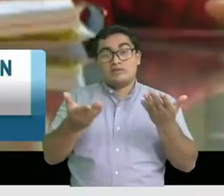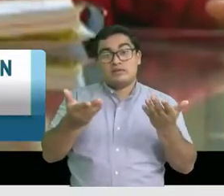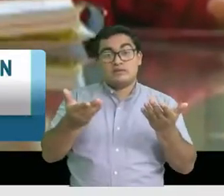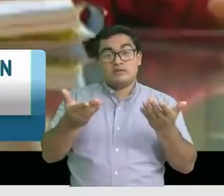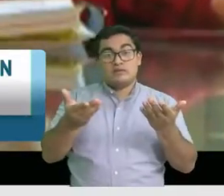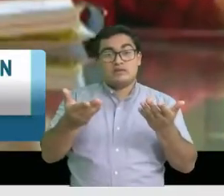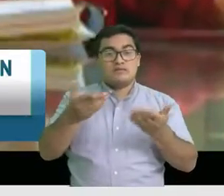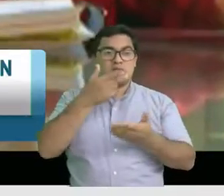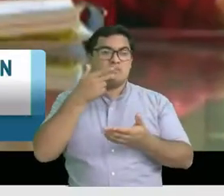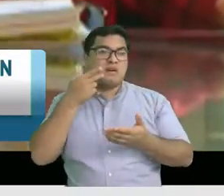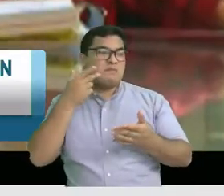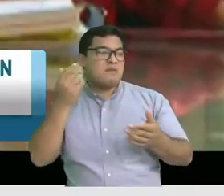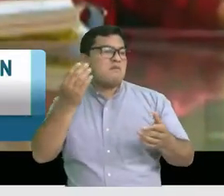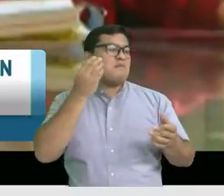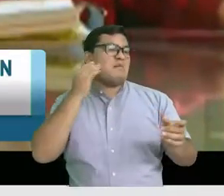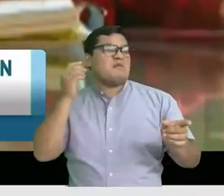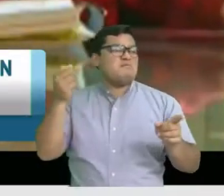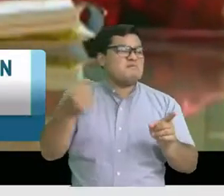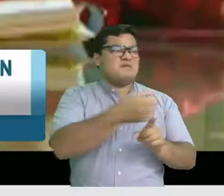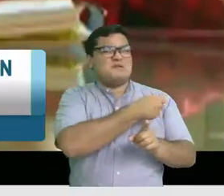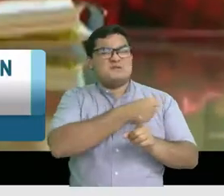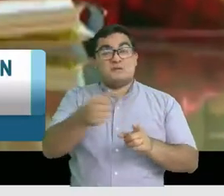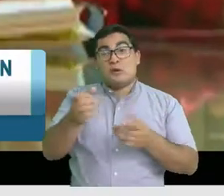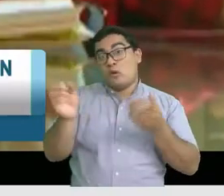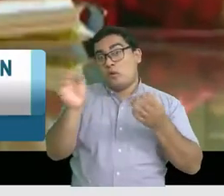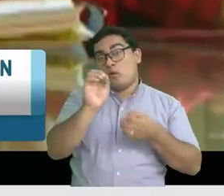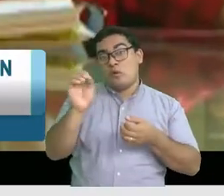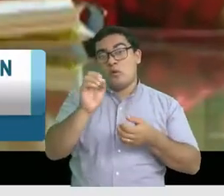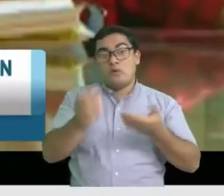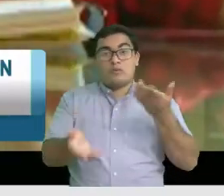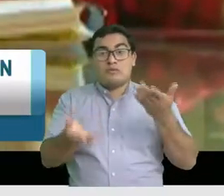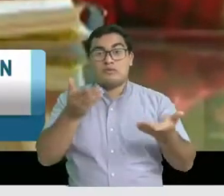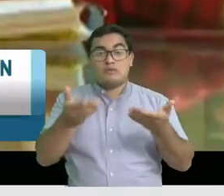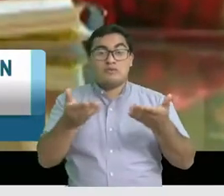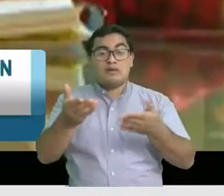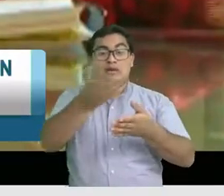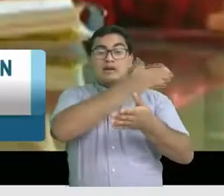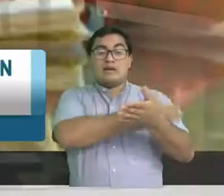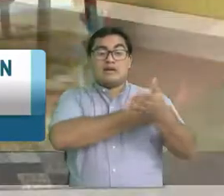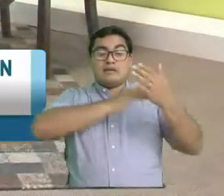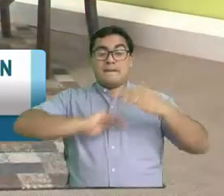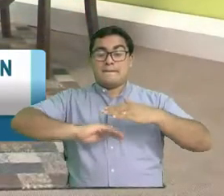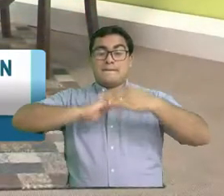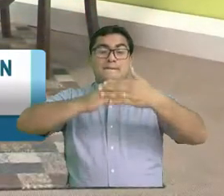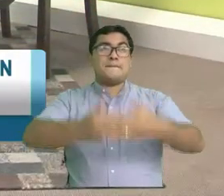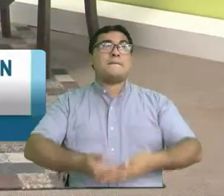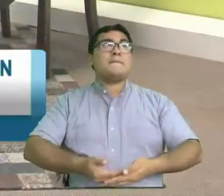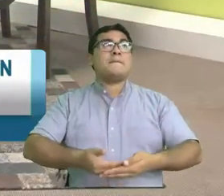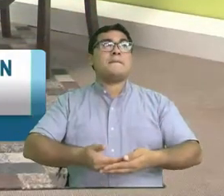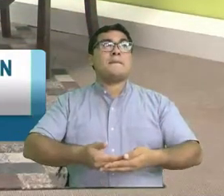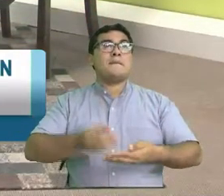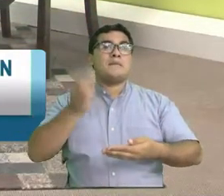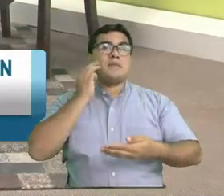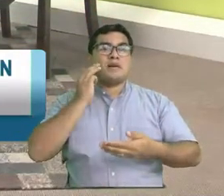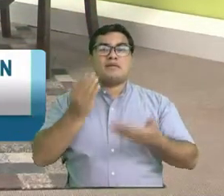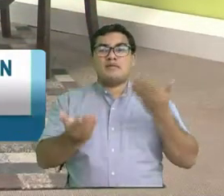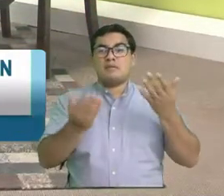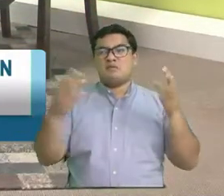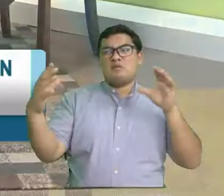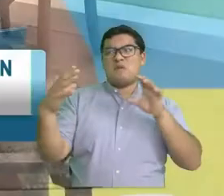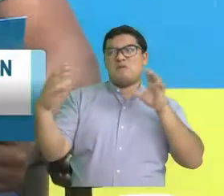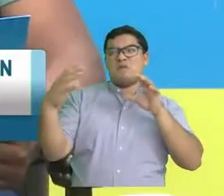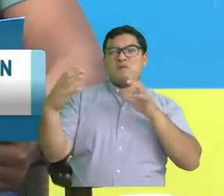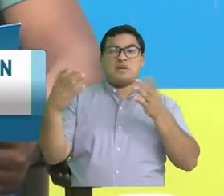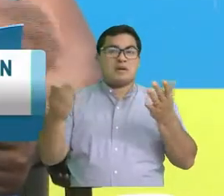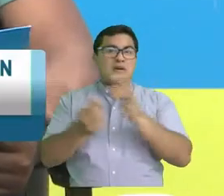madre, hablemos de violencia, o algún incidente que tuvo la madre durante los 9 meses, quizás un pleito